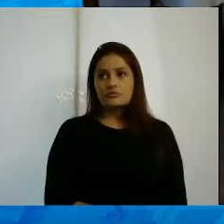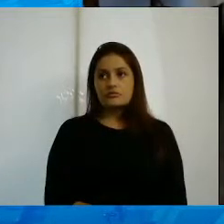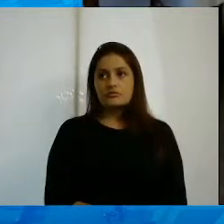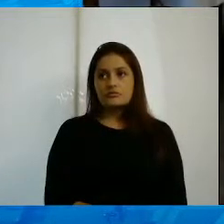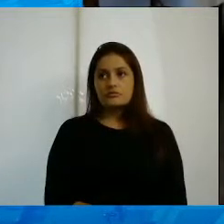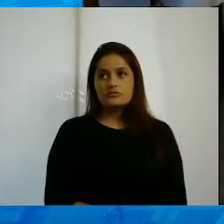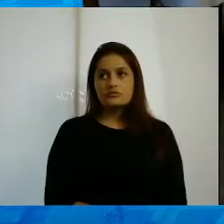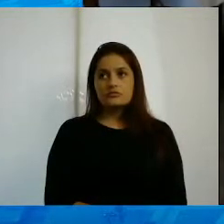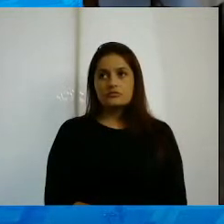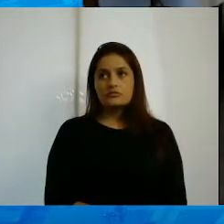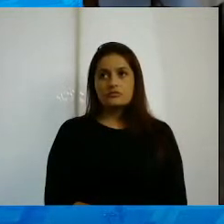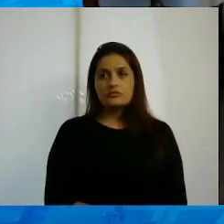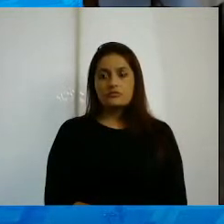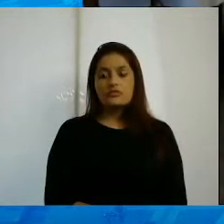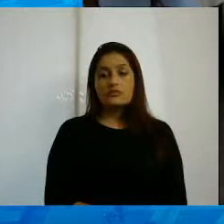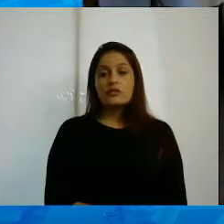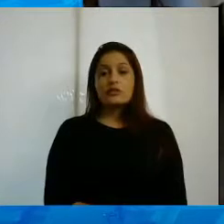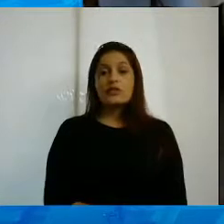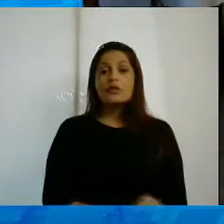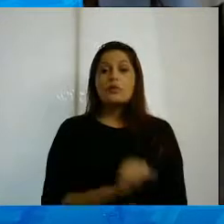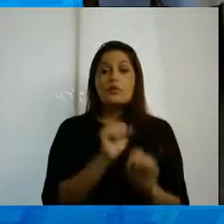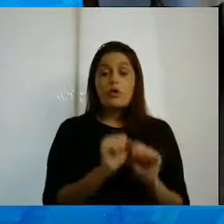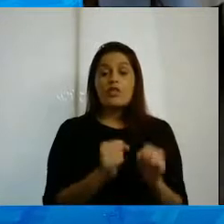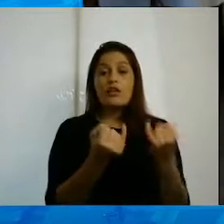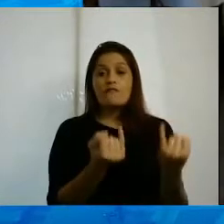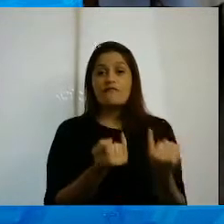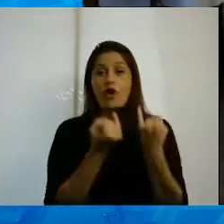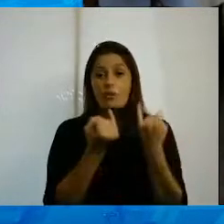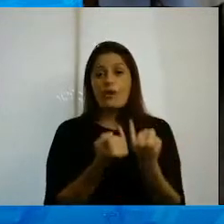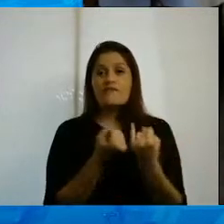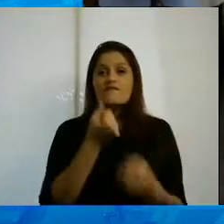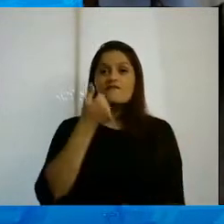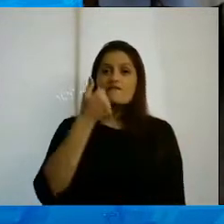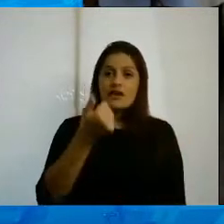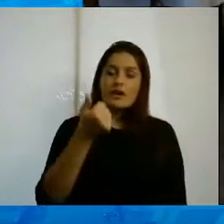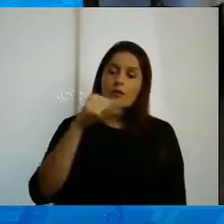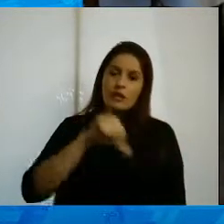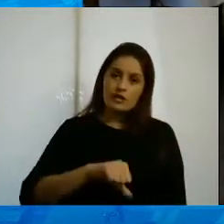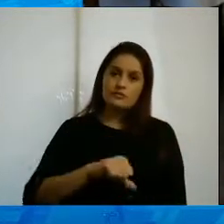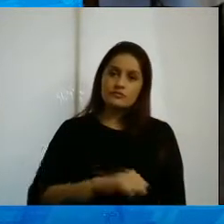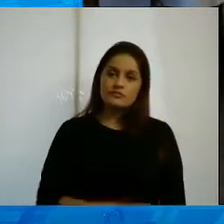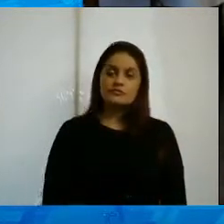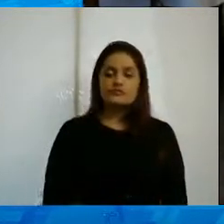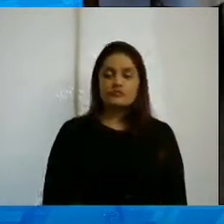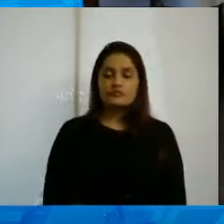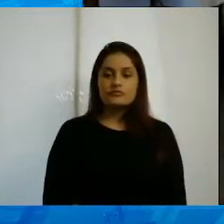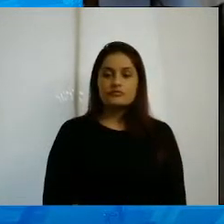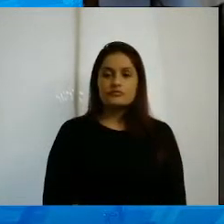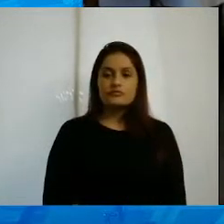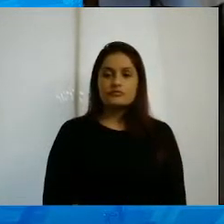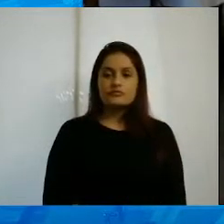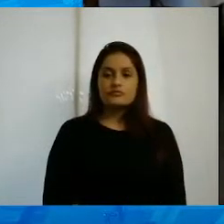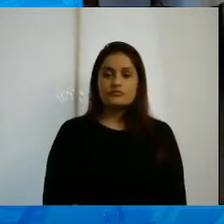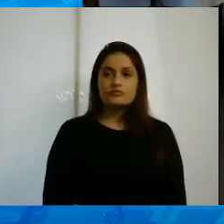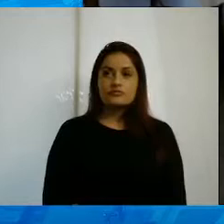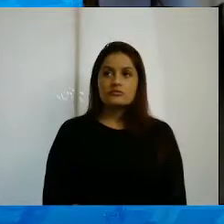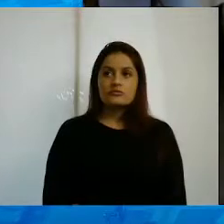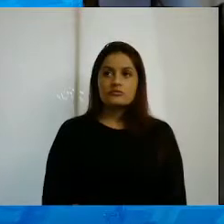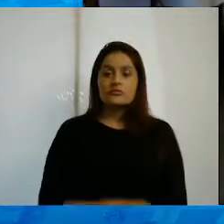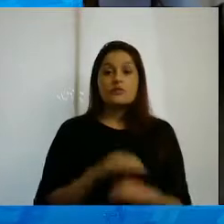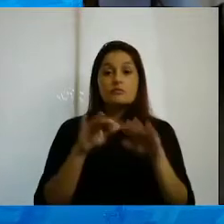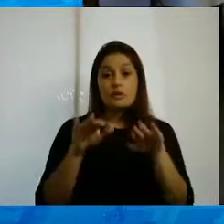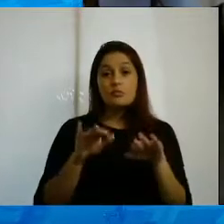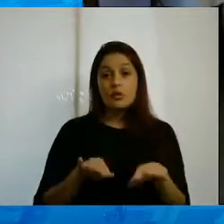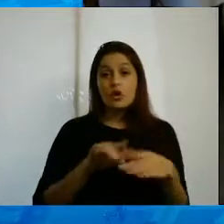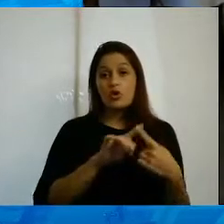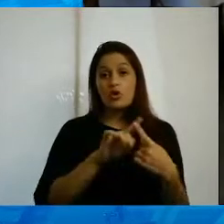revisar control y que se nos podía entregar un informe si es que estaba bien o estaba mal. Por ese mismo lado de los concursos, hoy día vi que